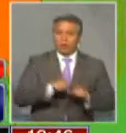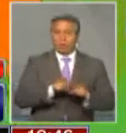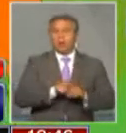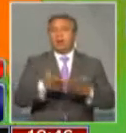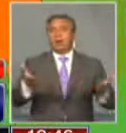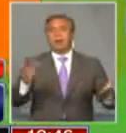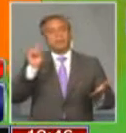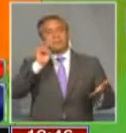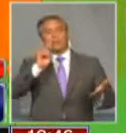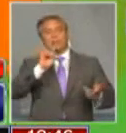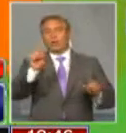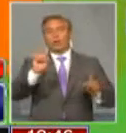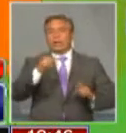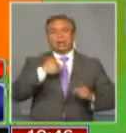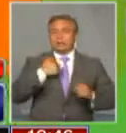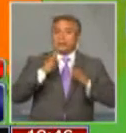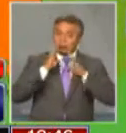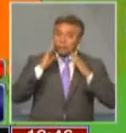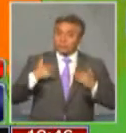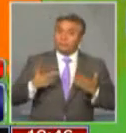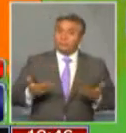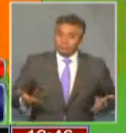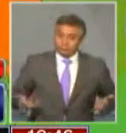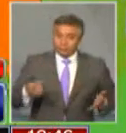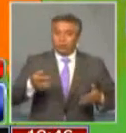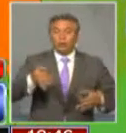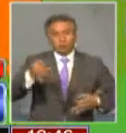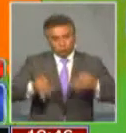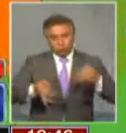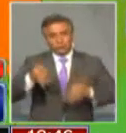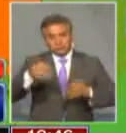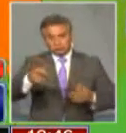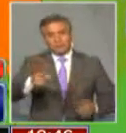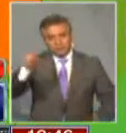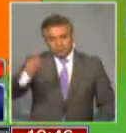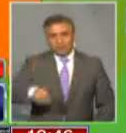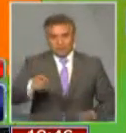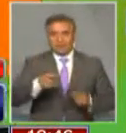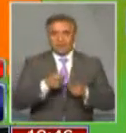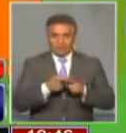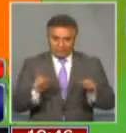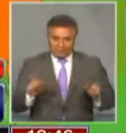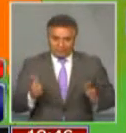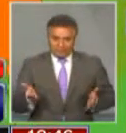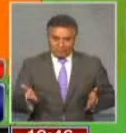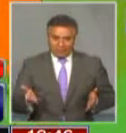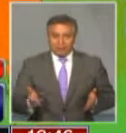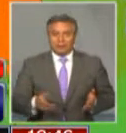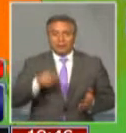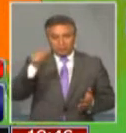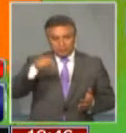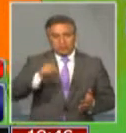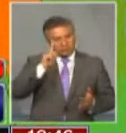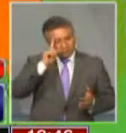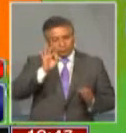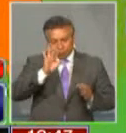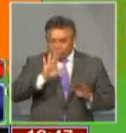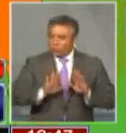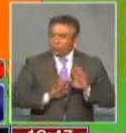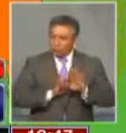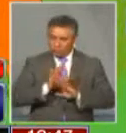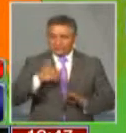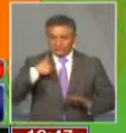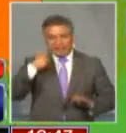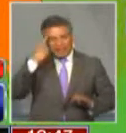a desmentir cuando obviamente la justicia falla de manera diferente, y es por eso yo creo que uno tiene que ser cauteloso.